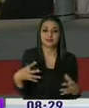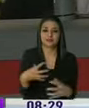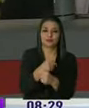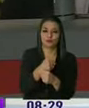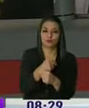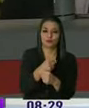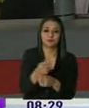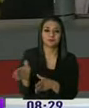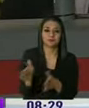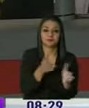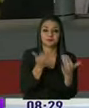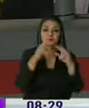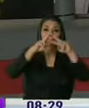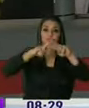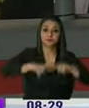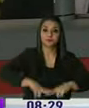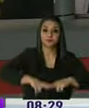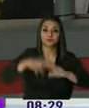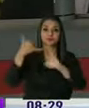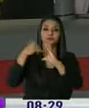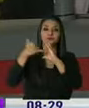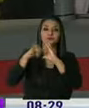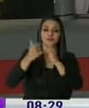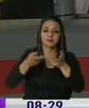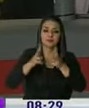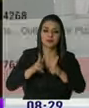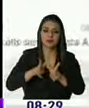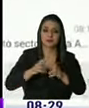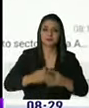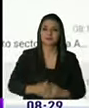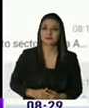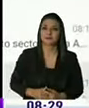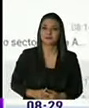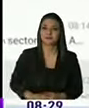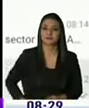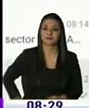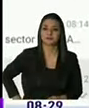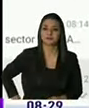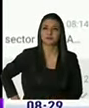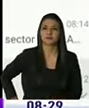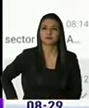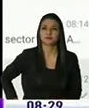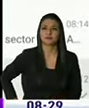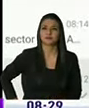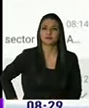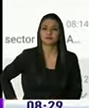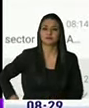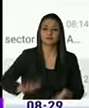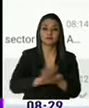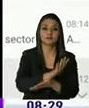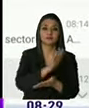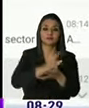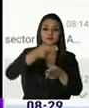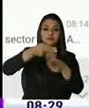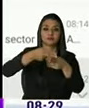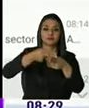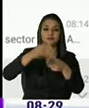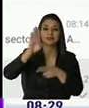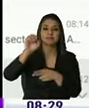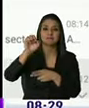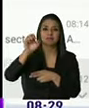fisgonear. Vamos a revisar a través de los WhatsApp también lo que nos dicen. Esto es la Unidad Educativa Municipal Eugenio Espejo,